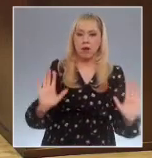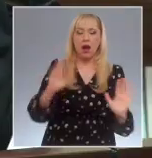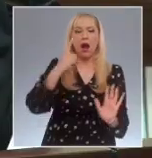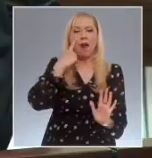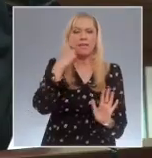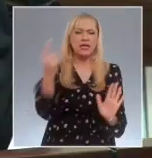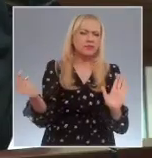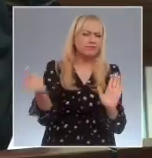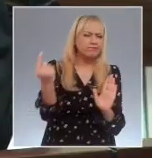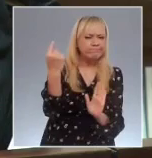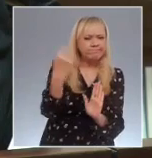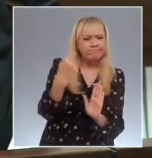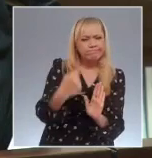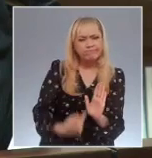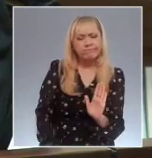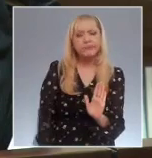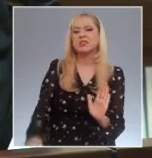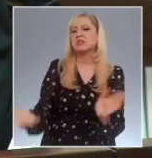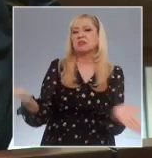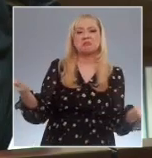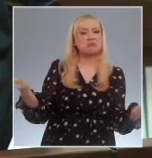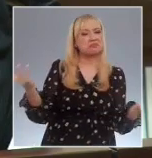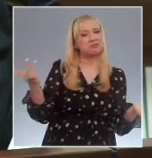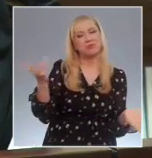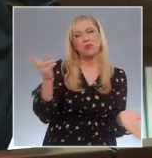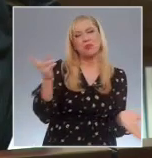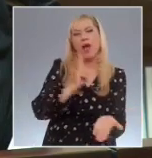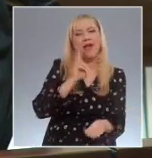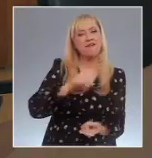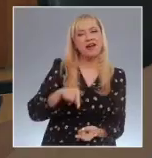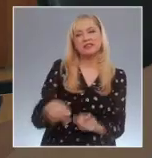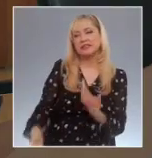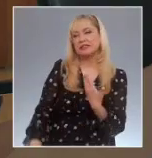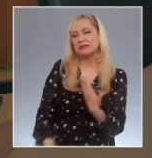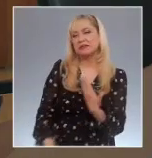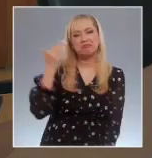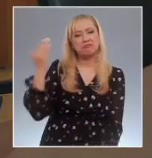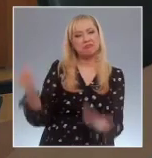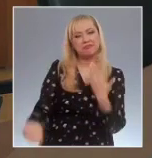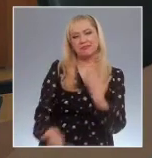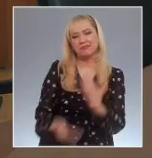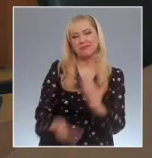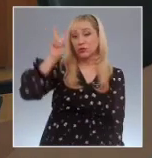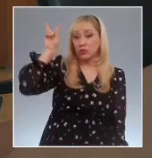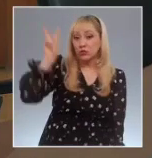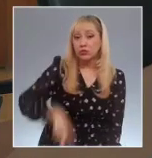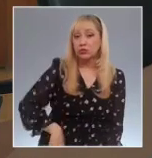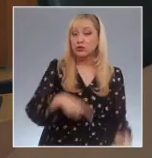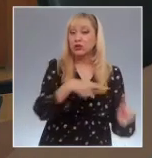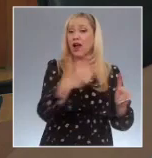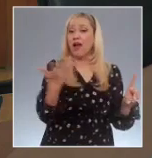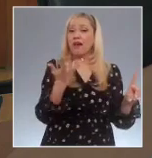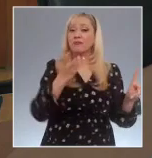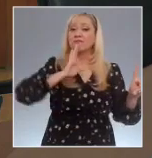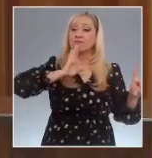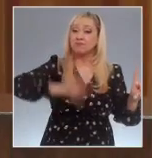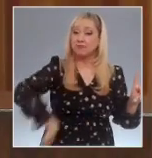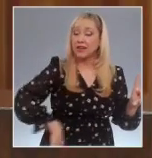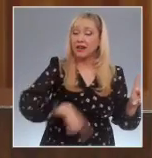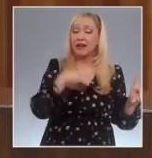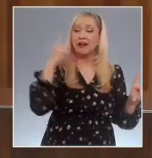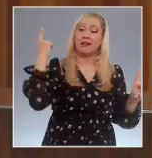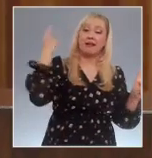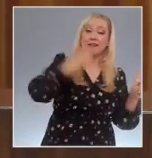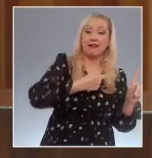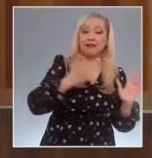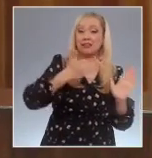pruebas son insuficientes para contar con indicios objetivos de la posible actualización de las infracciones denunciadas. En el